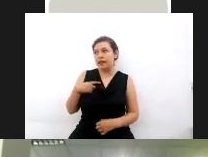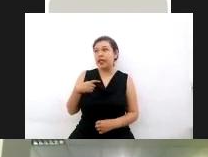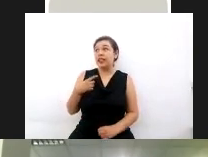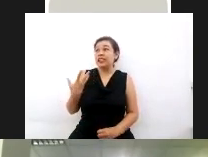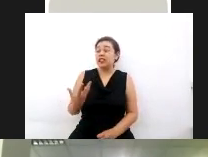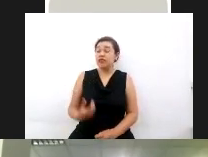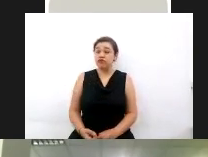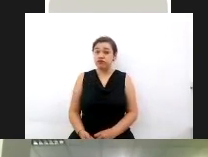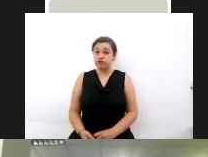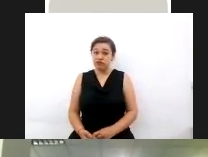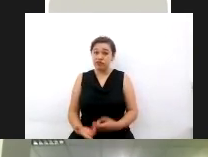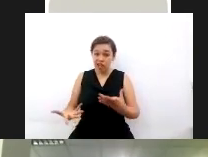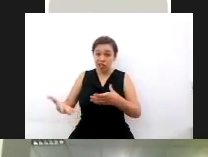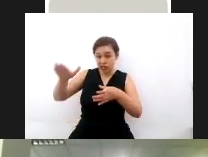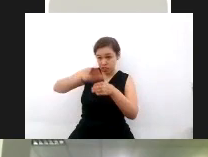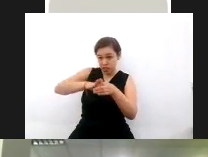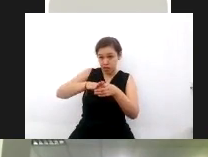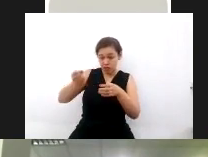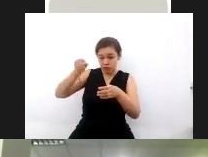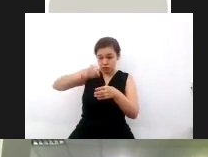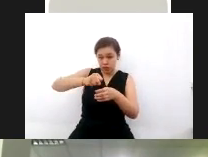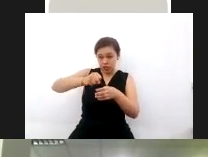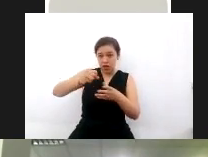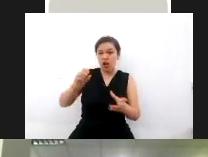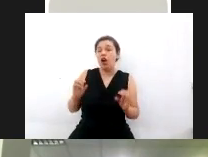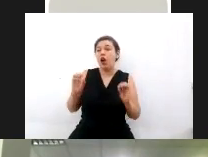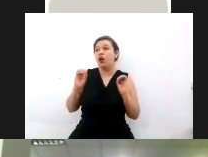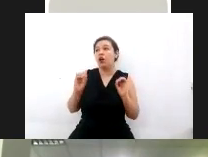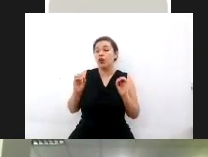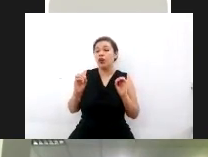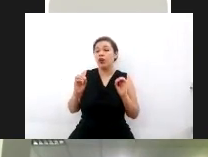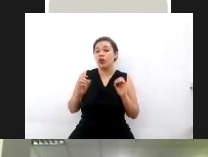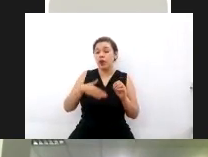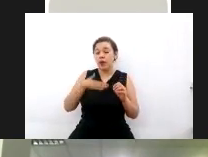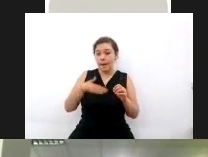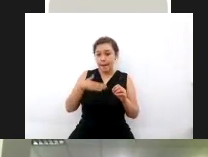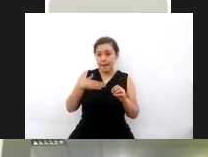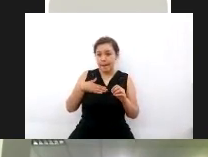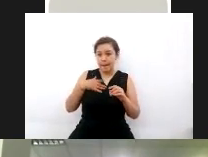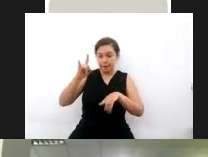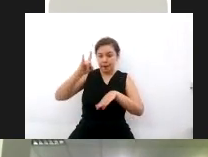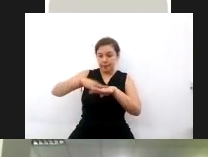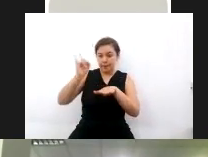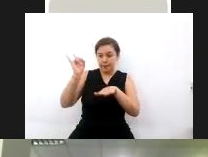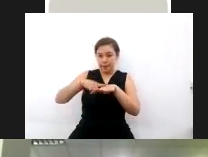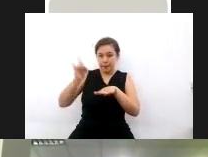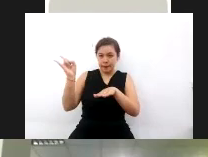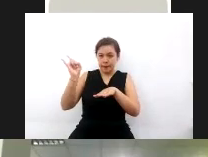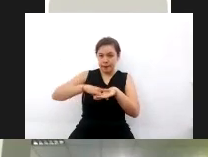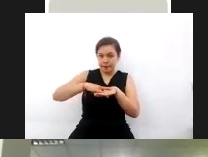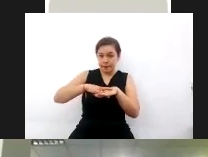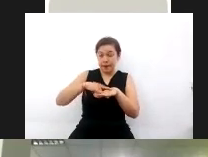las tapas o bien tener los inodoros tapados y si hay alguna fuga de agua,